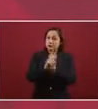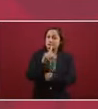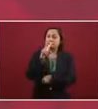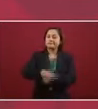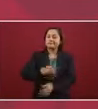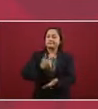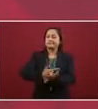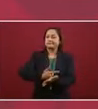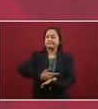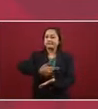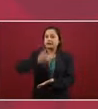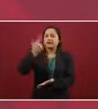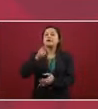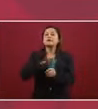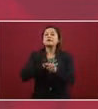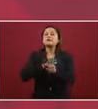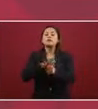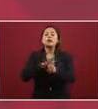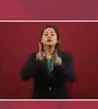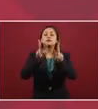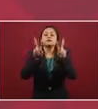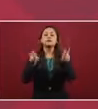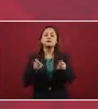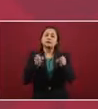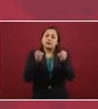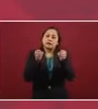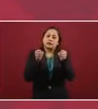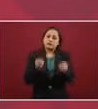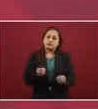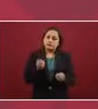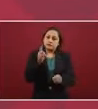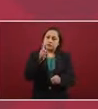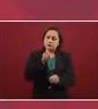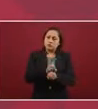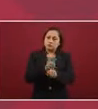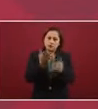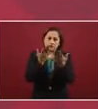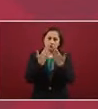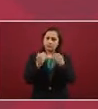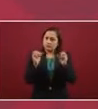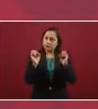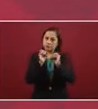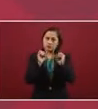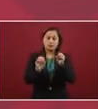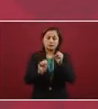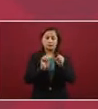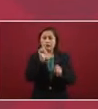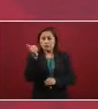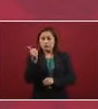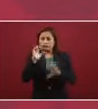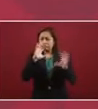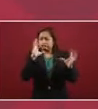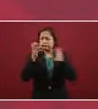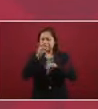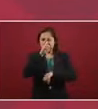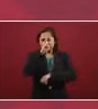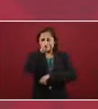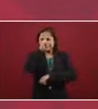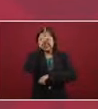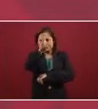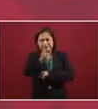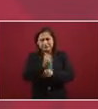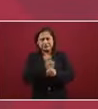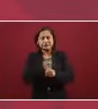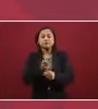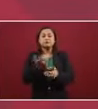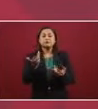pues es el de la inseguridad y el de la violencia. Eso es lo que más me preocupa